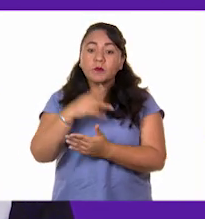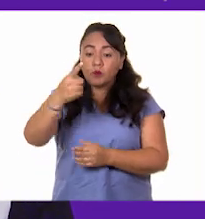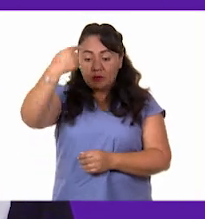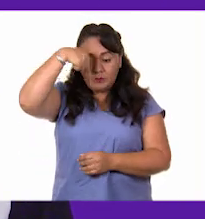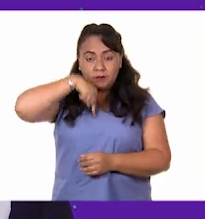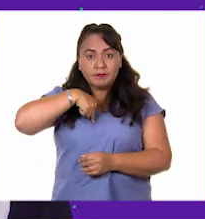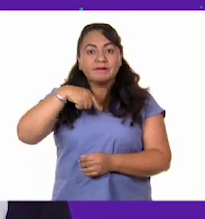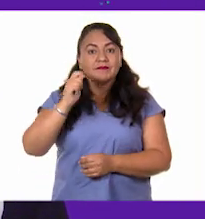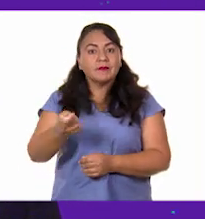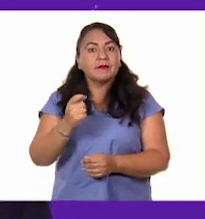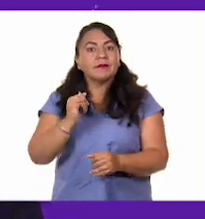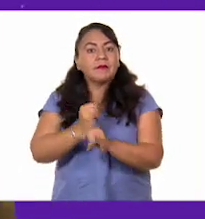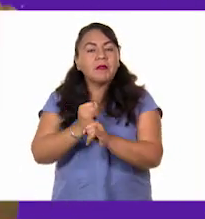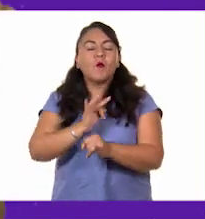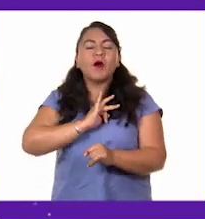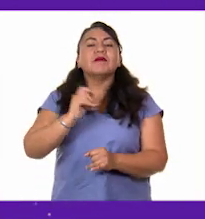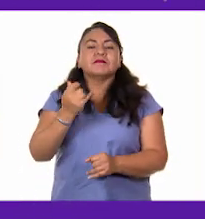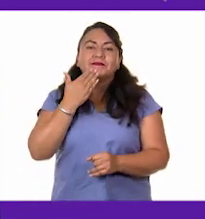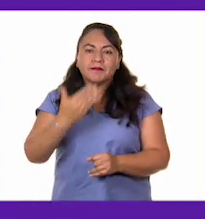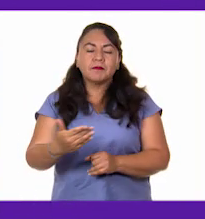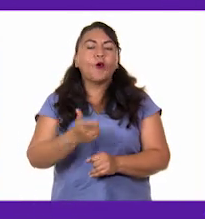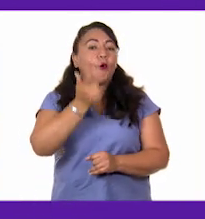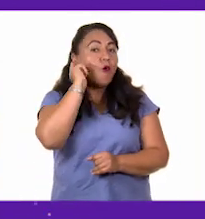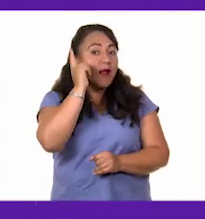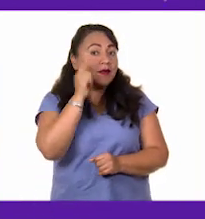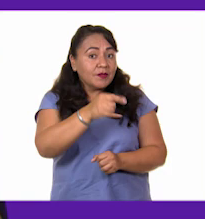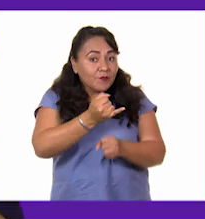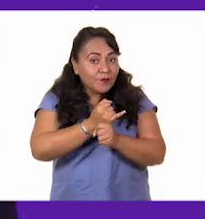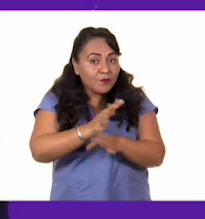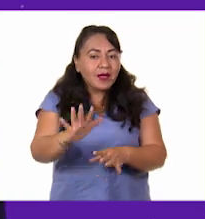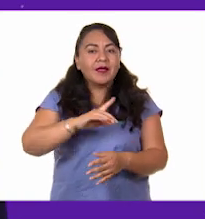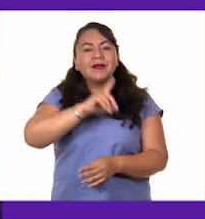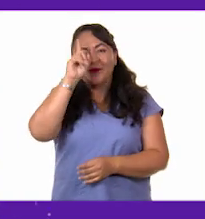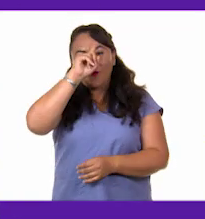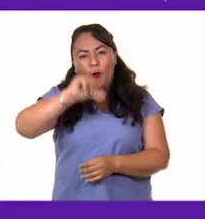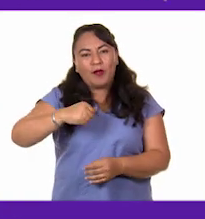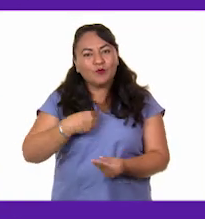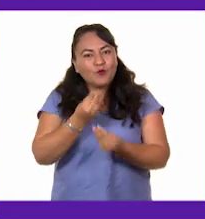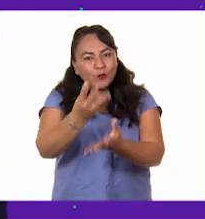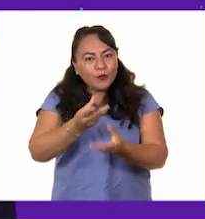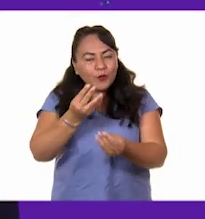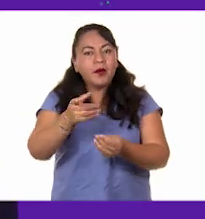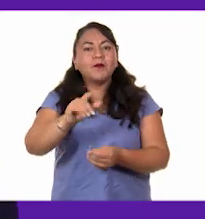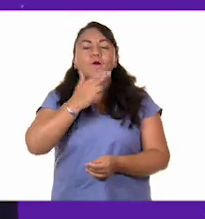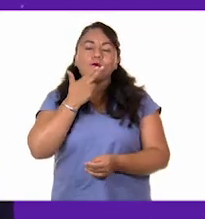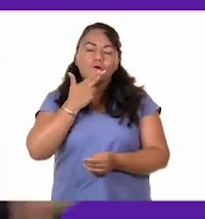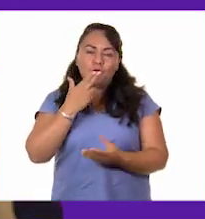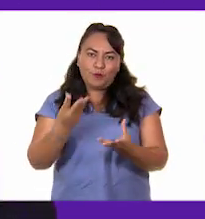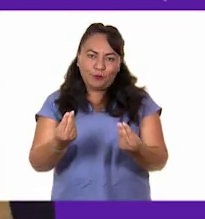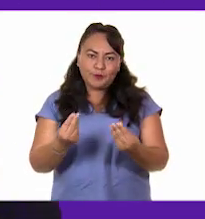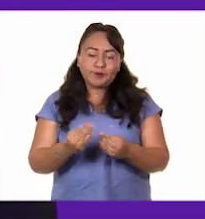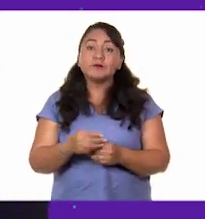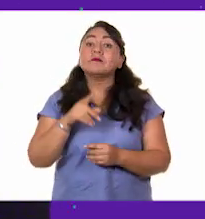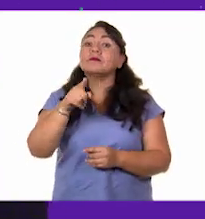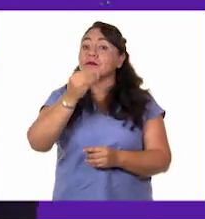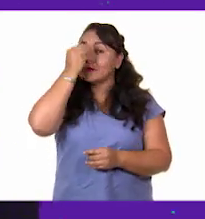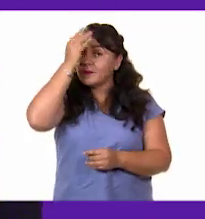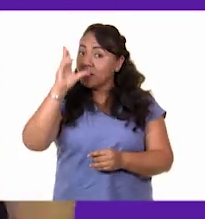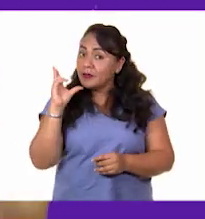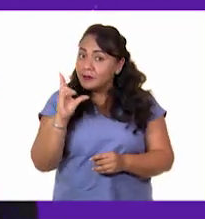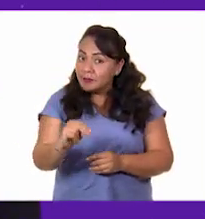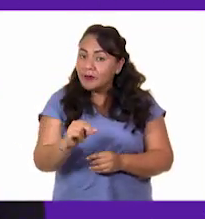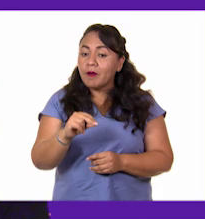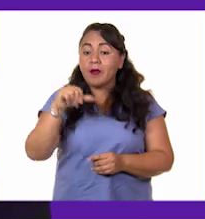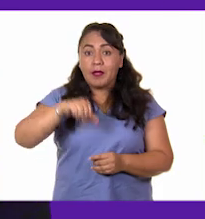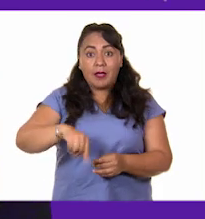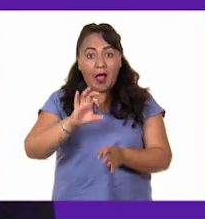siempre sabrá hacer lo correcto. Esperamos que la información y los consejos de hoy te hayan sido de ayuda. Y no olvides compartir